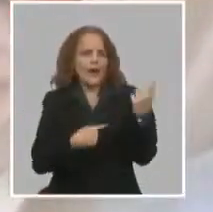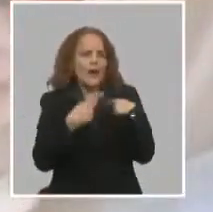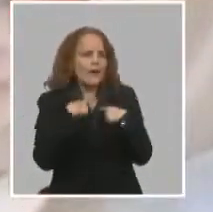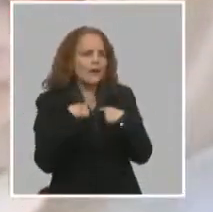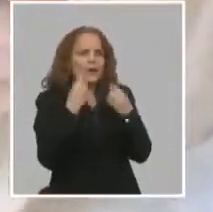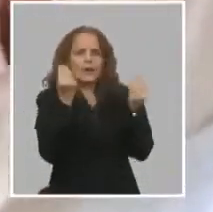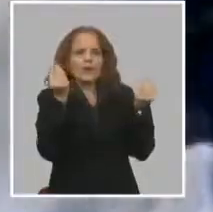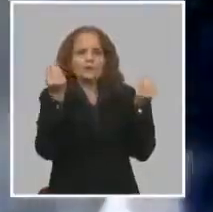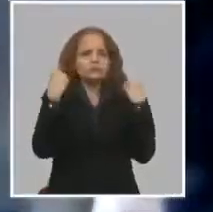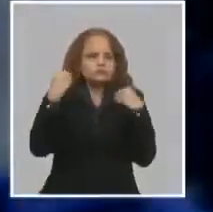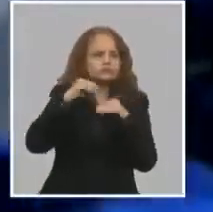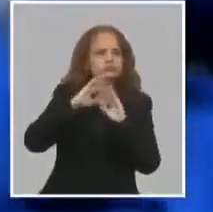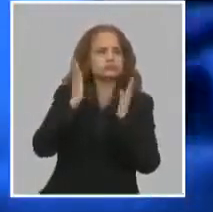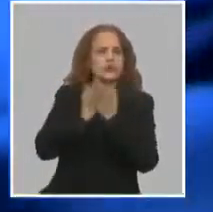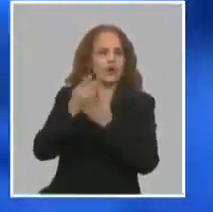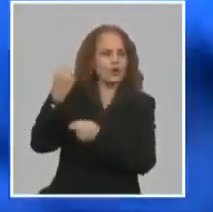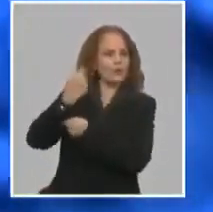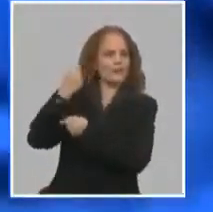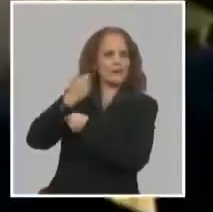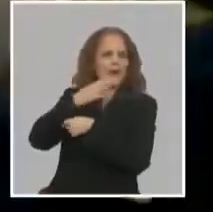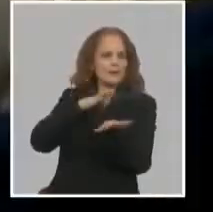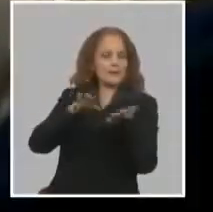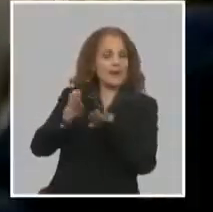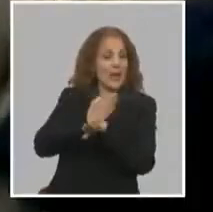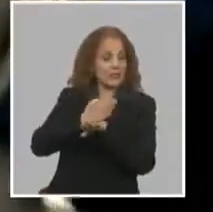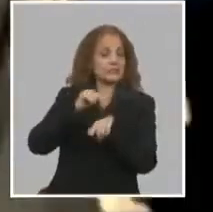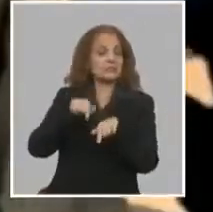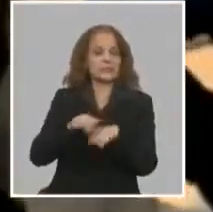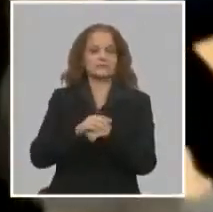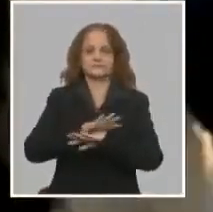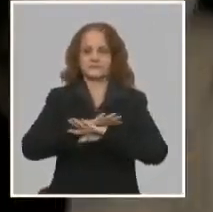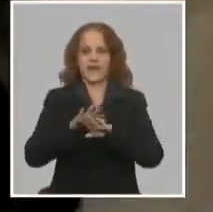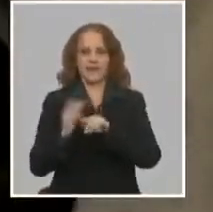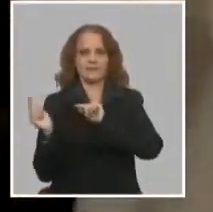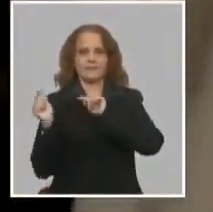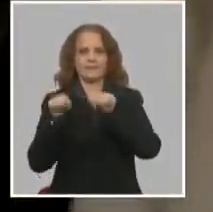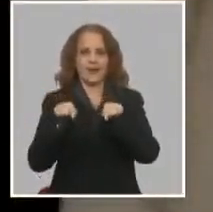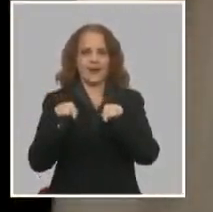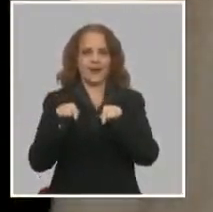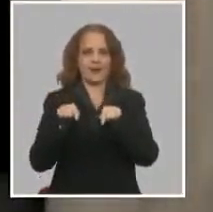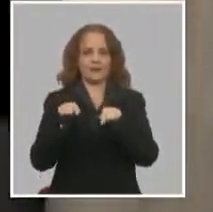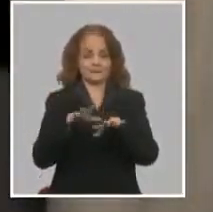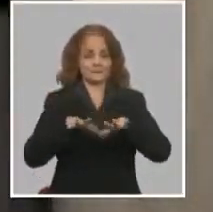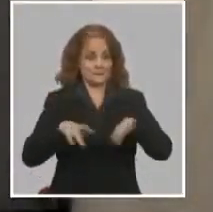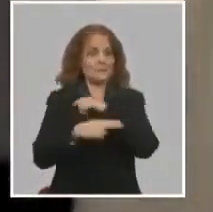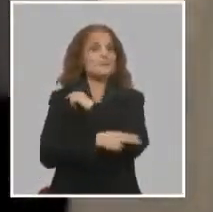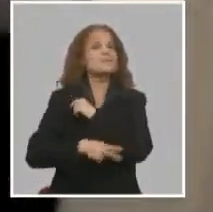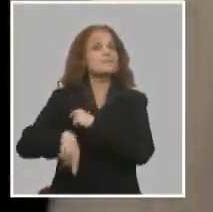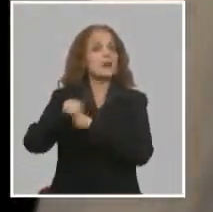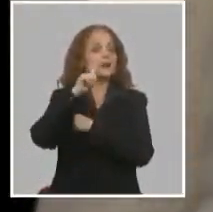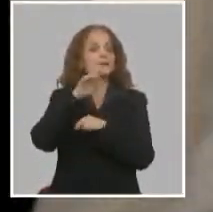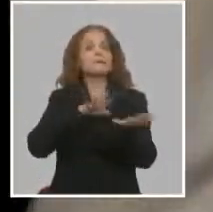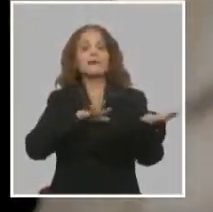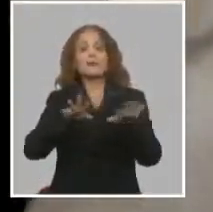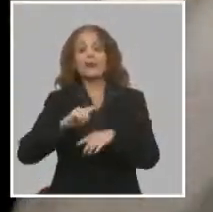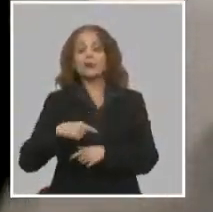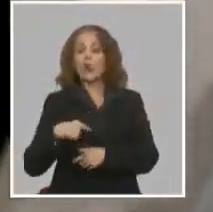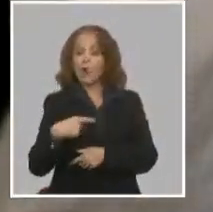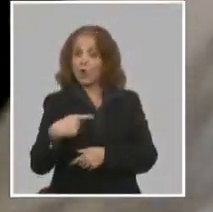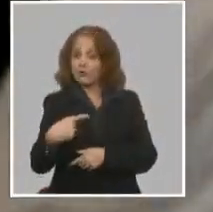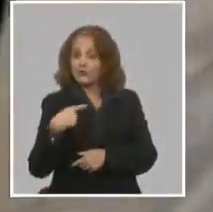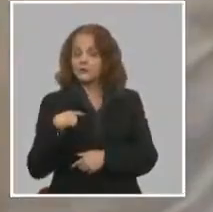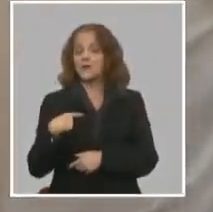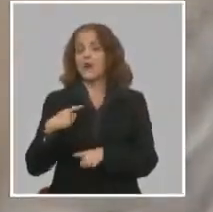Teóricamente, ya cuando llegamos al terreno, ya todo cambia. Ya estás in situ, ya estás en el lugar, tienes que prepararte aún mucho más, estudiar mucho y ser muy